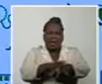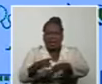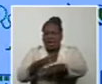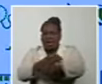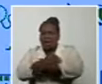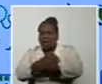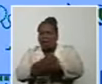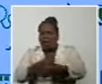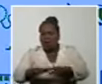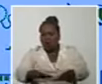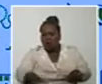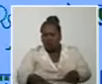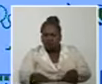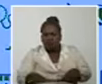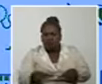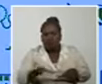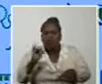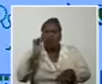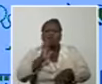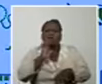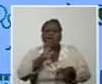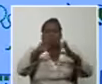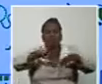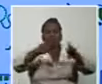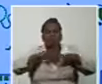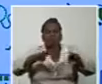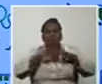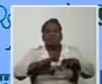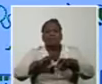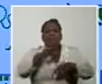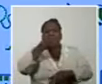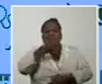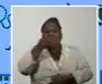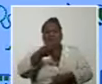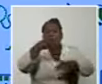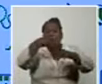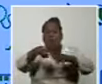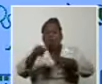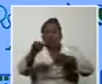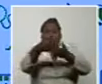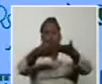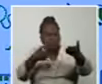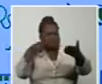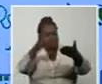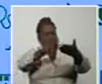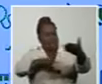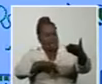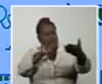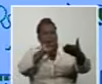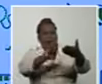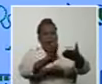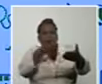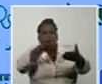superficies infectadas. El estudio hace referencia a otro informe en el que se precisaba que el virus